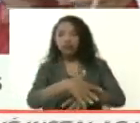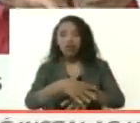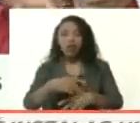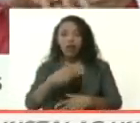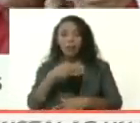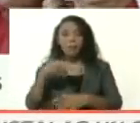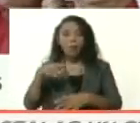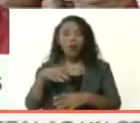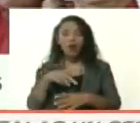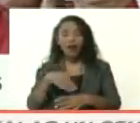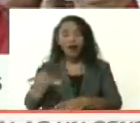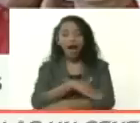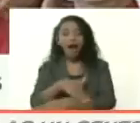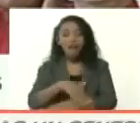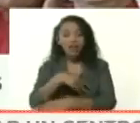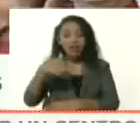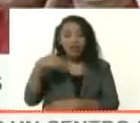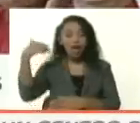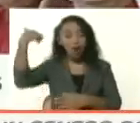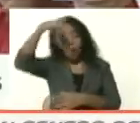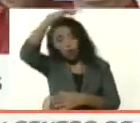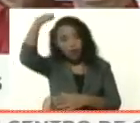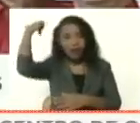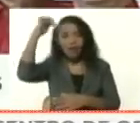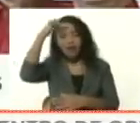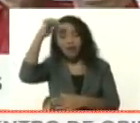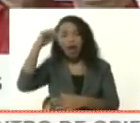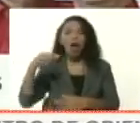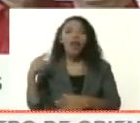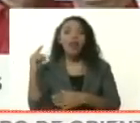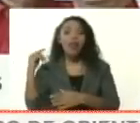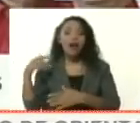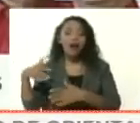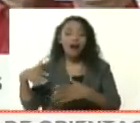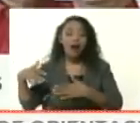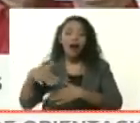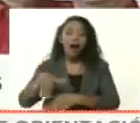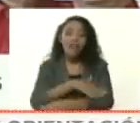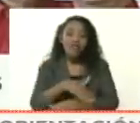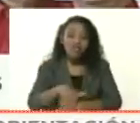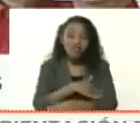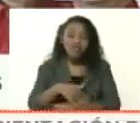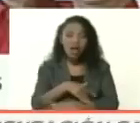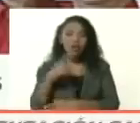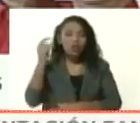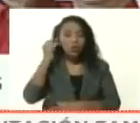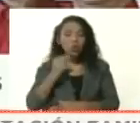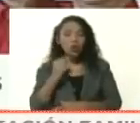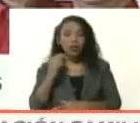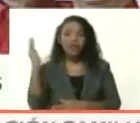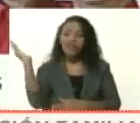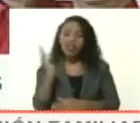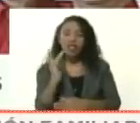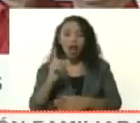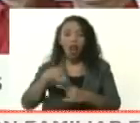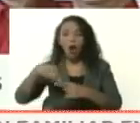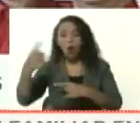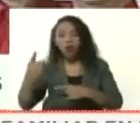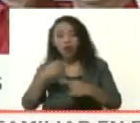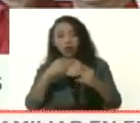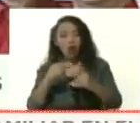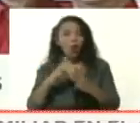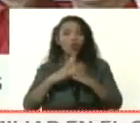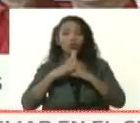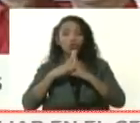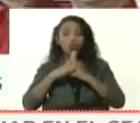Urdaneta, por la avenida Sucre, después que pasas el Palacio, o bajar desde, como que vienes de la Plaza Oliari, o venir desde arriba de la Pastora, por